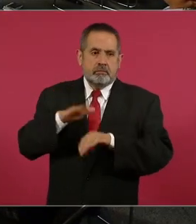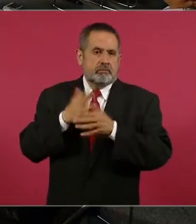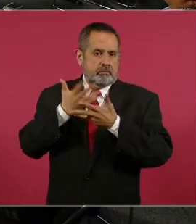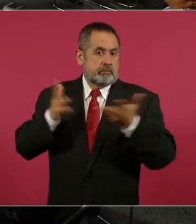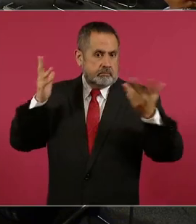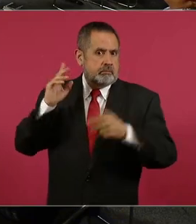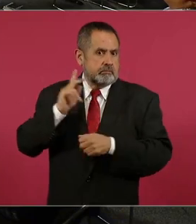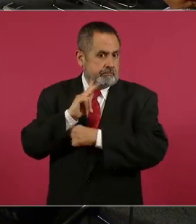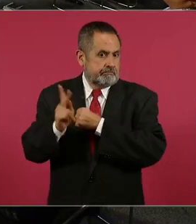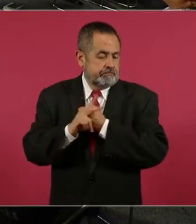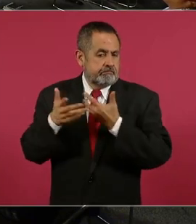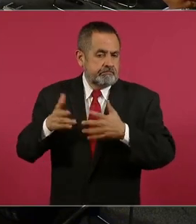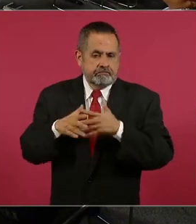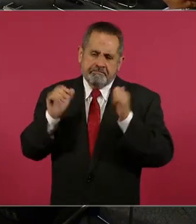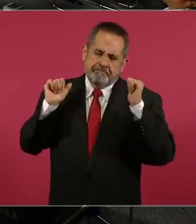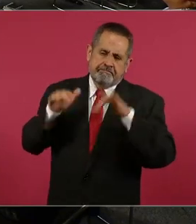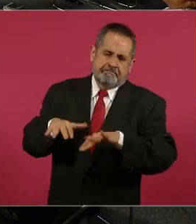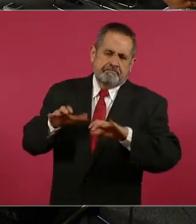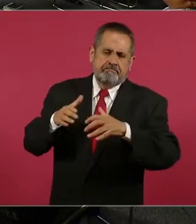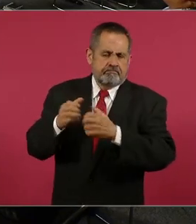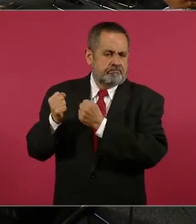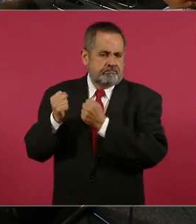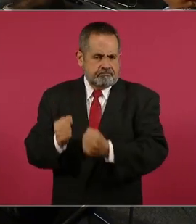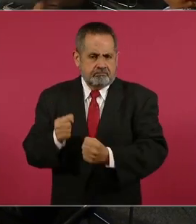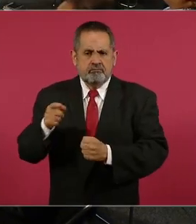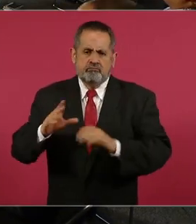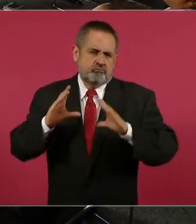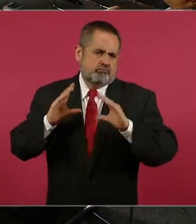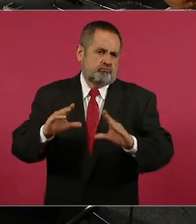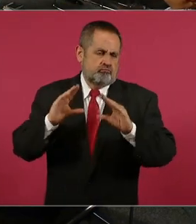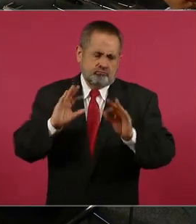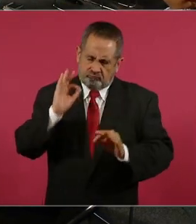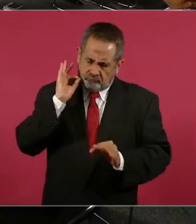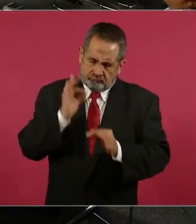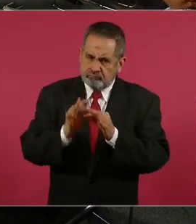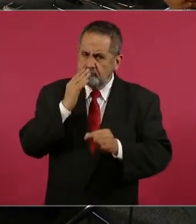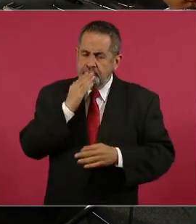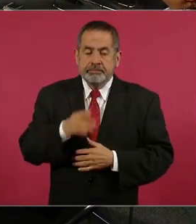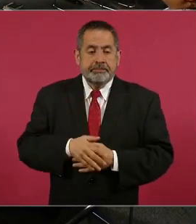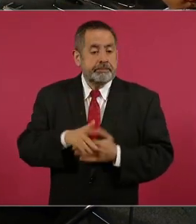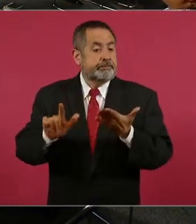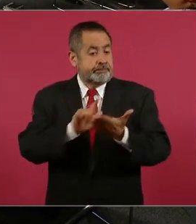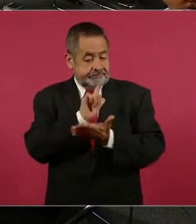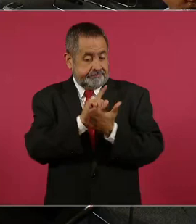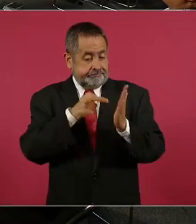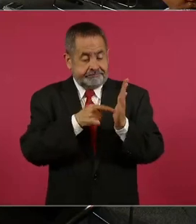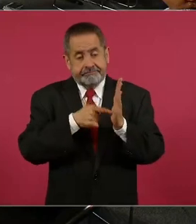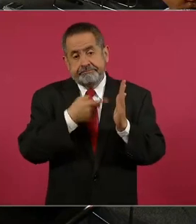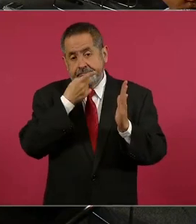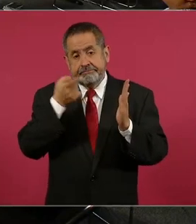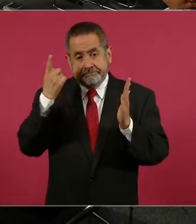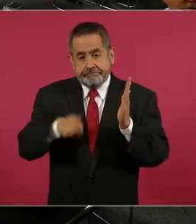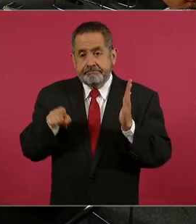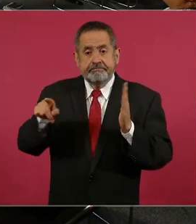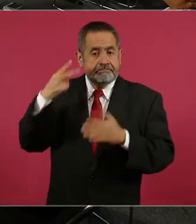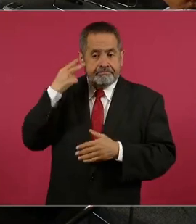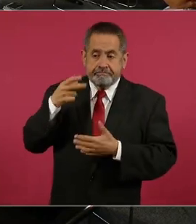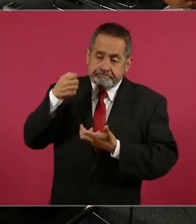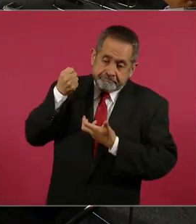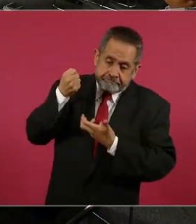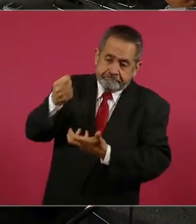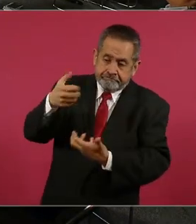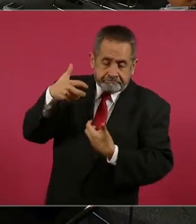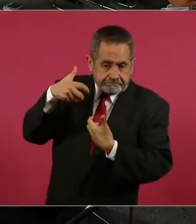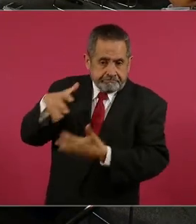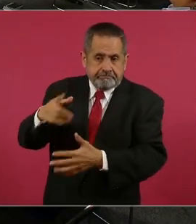del país y también más consolidadas por su calidad educativa. Por ley, la Universidad Veracruzana debe recibir anualmente